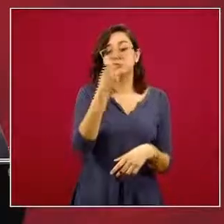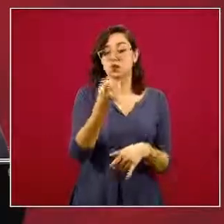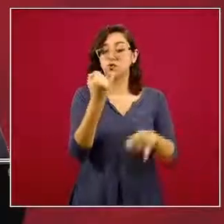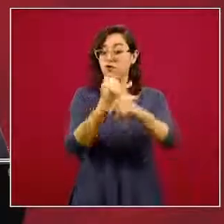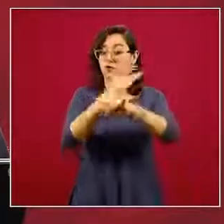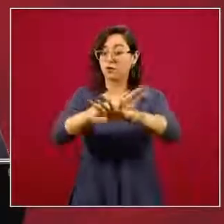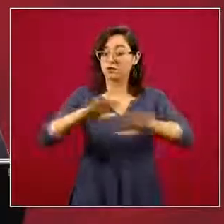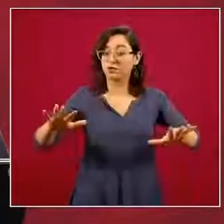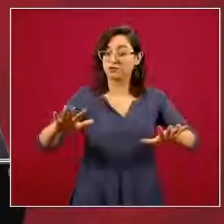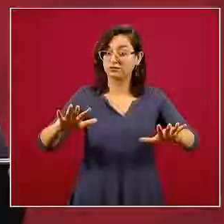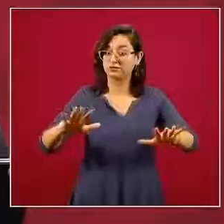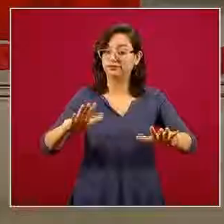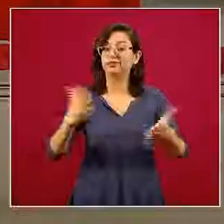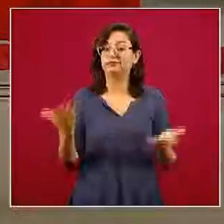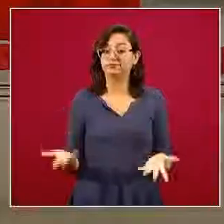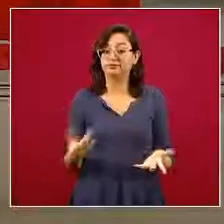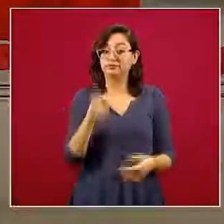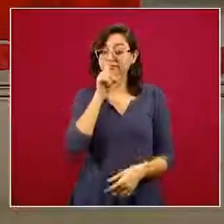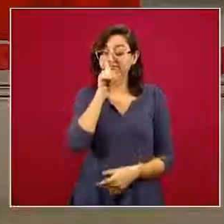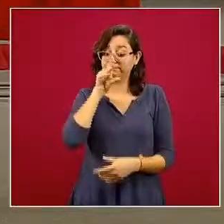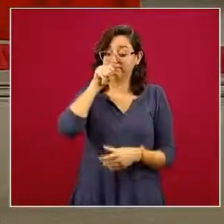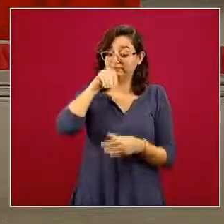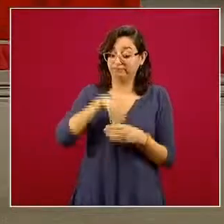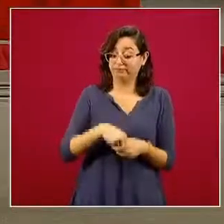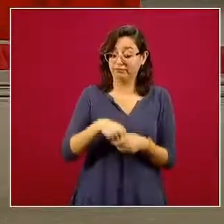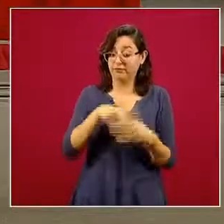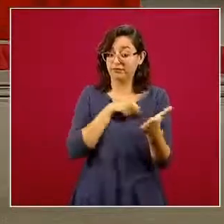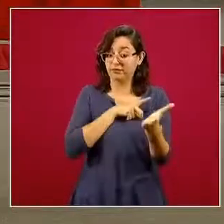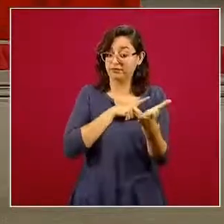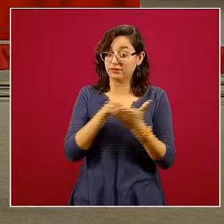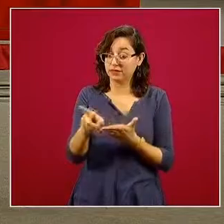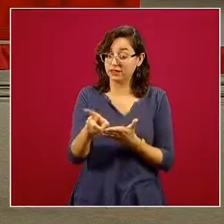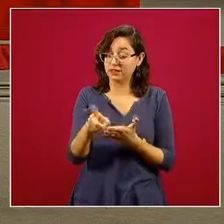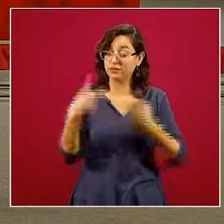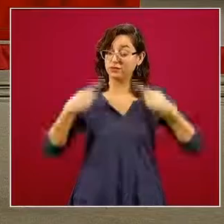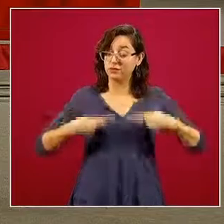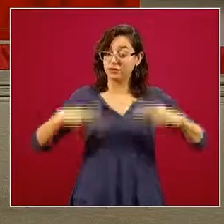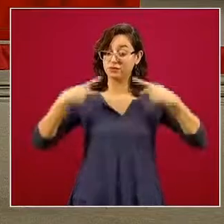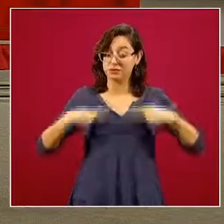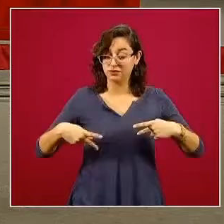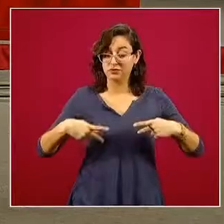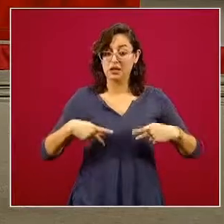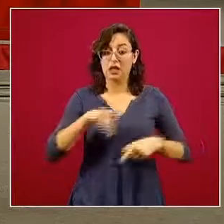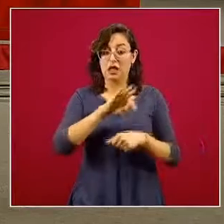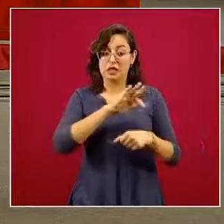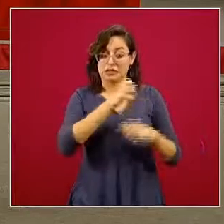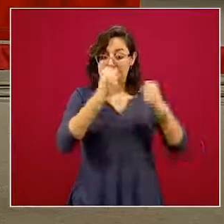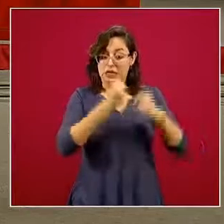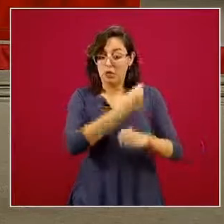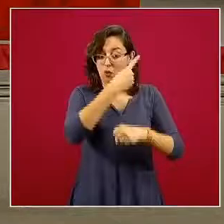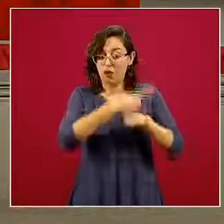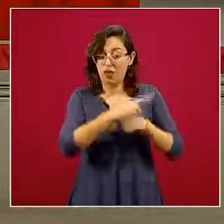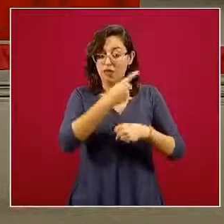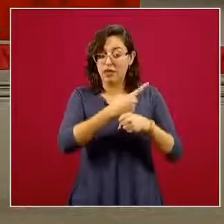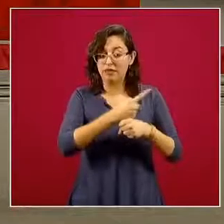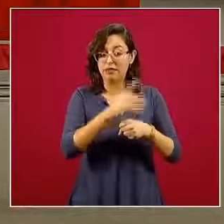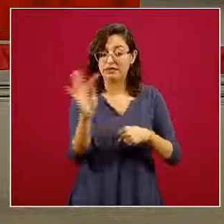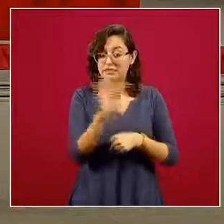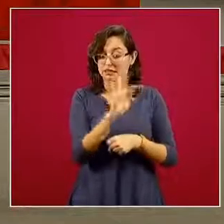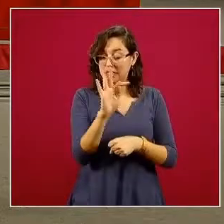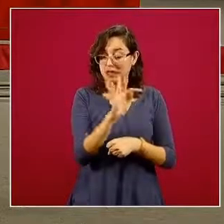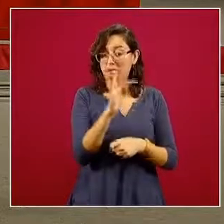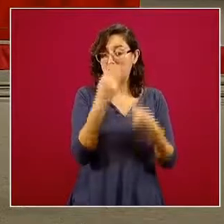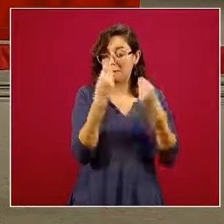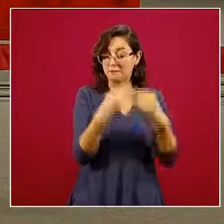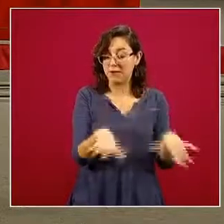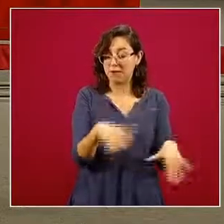podría vulnerar no solo el derecho de confidencialidad de las personas y de privacidad, sino la propia seguridad de las personas. Al inicio de la